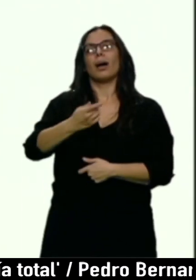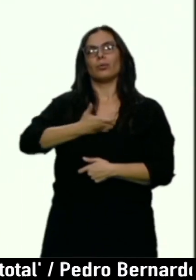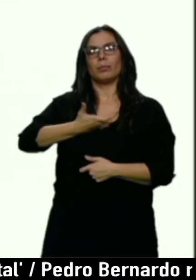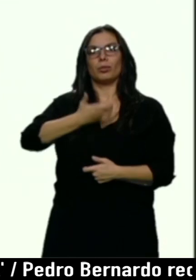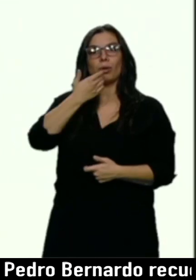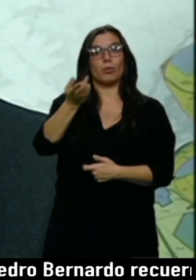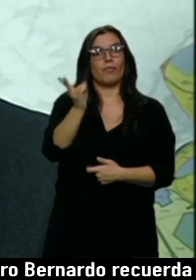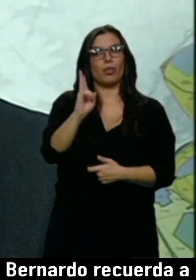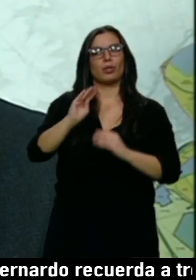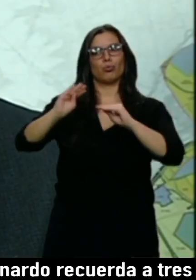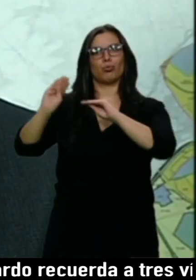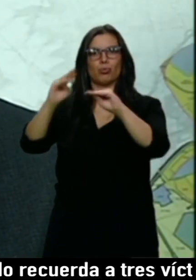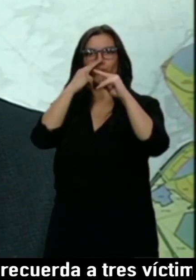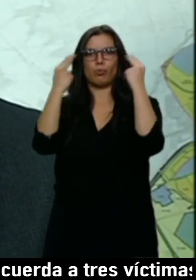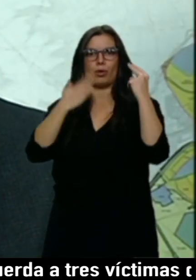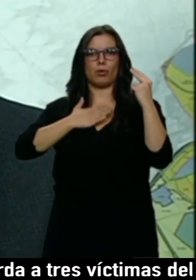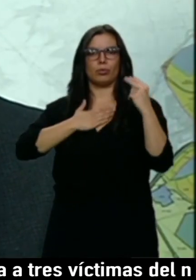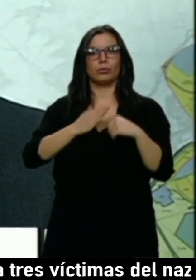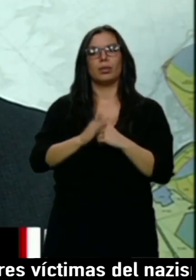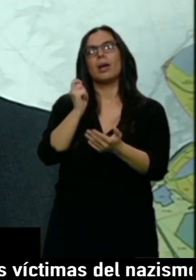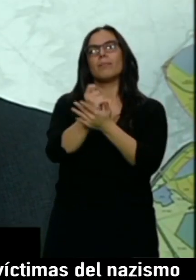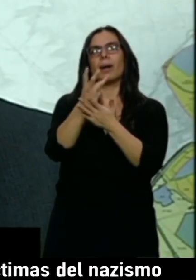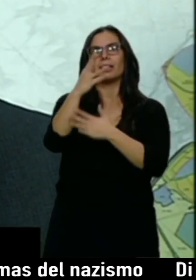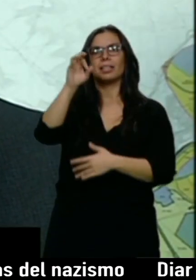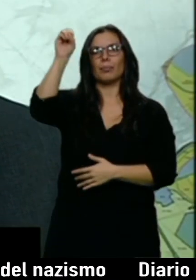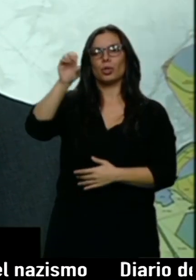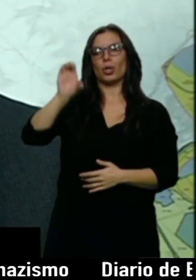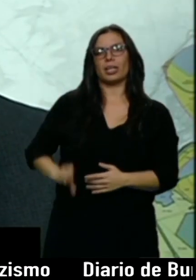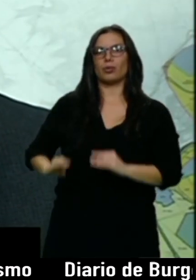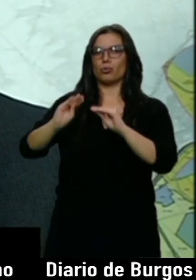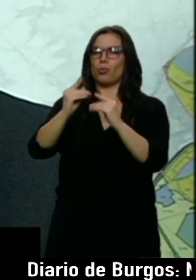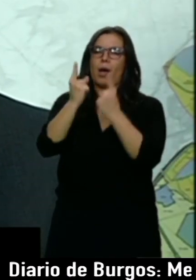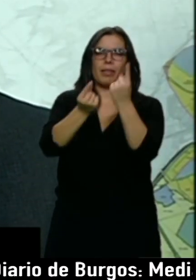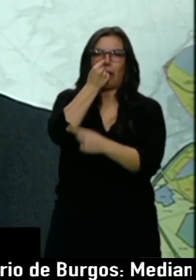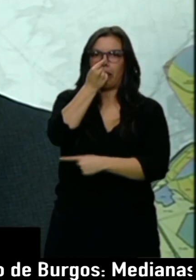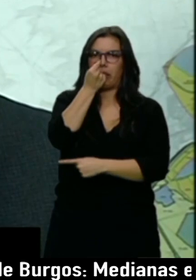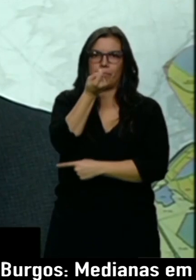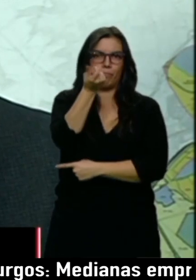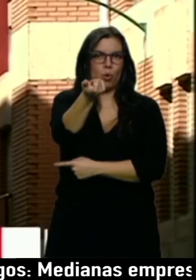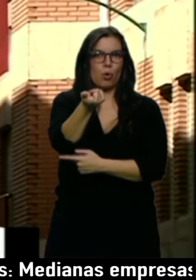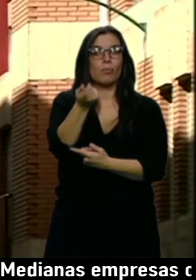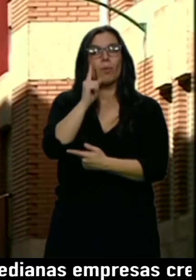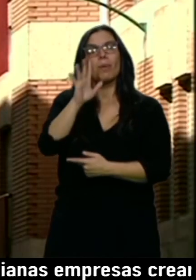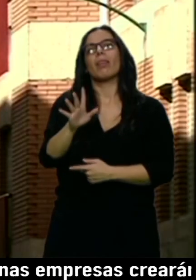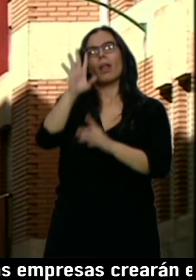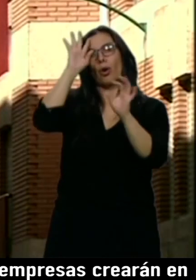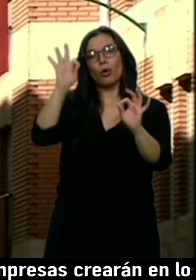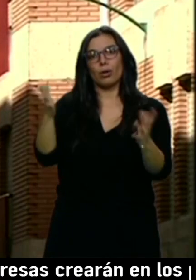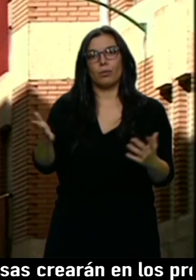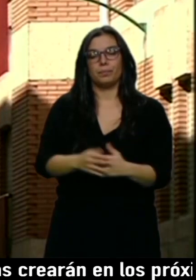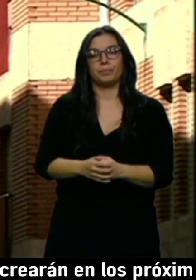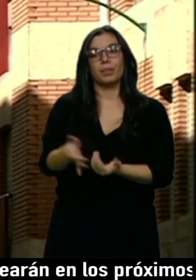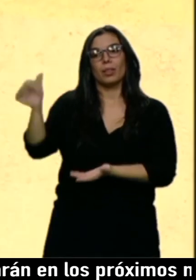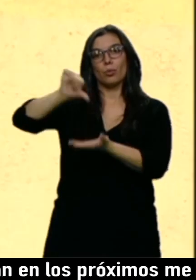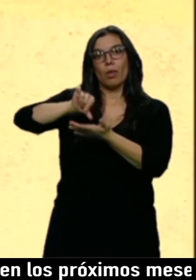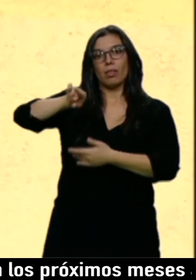municipales. Que pagan el 30% de sus ingresos. En algunos casos es una cantidad pequeñísima, pero nos parece que es razonable. La capital cuenta con unas